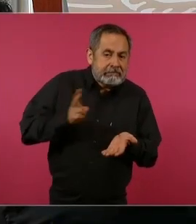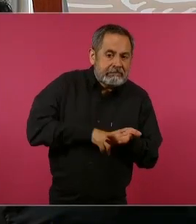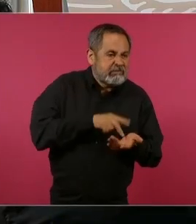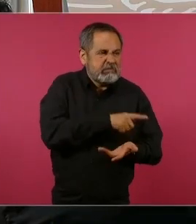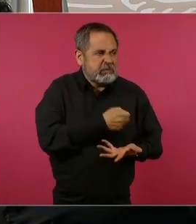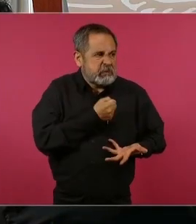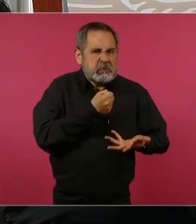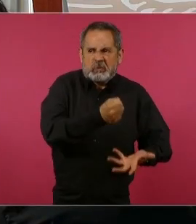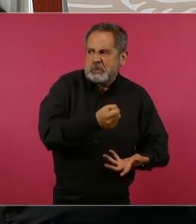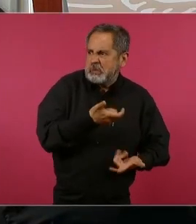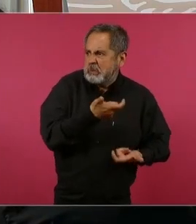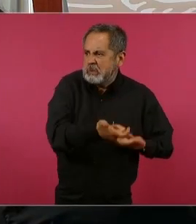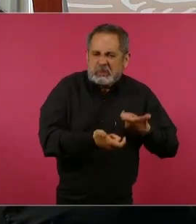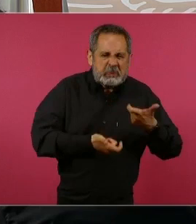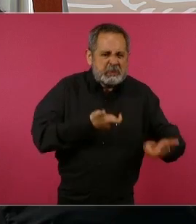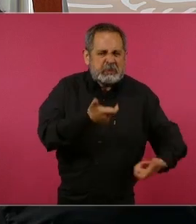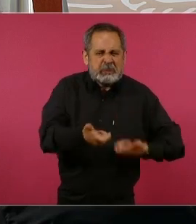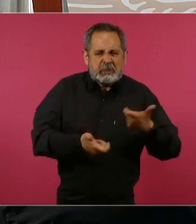fue